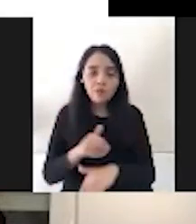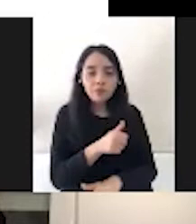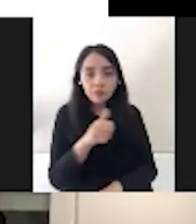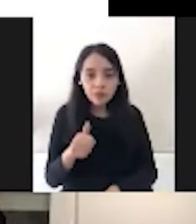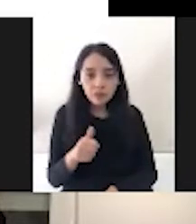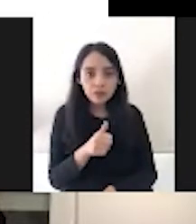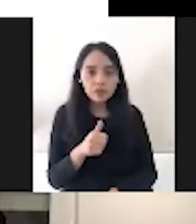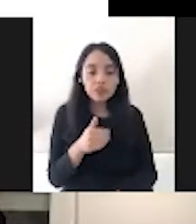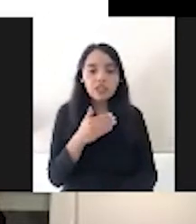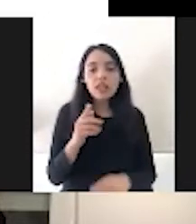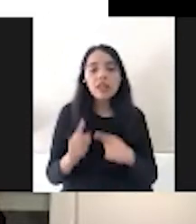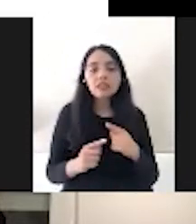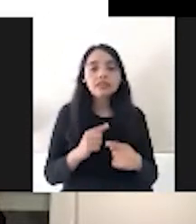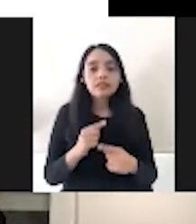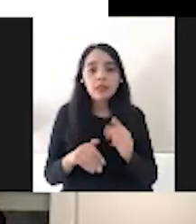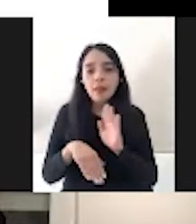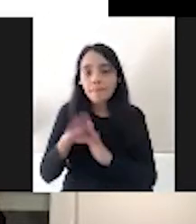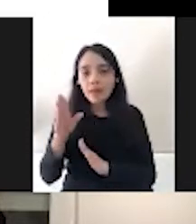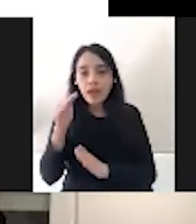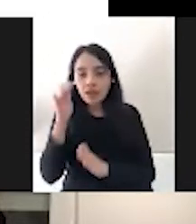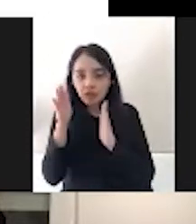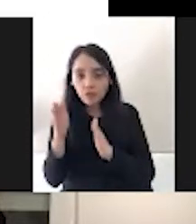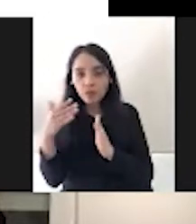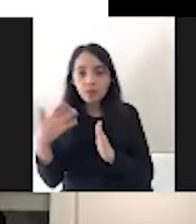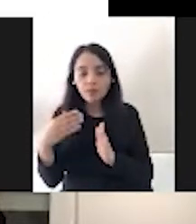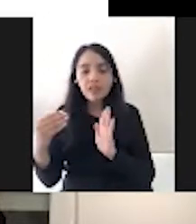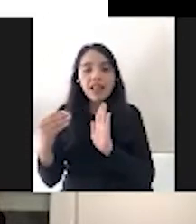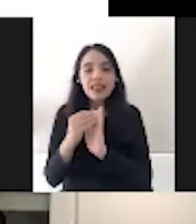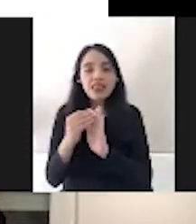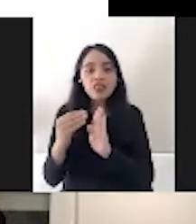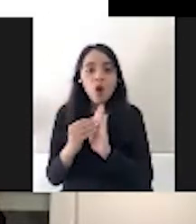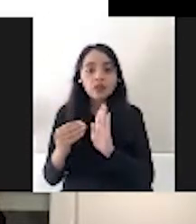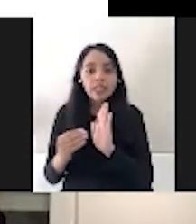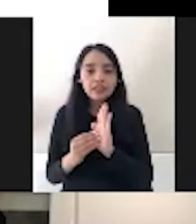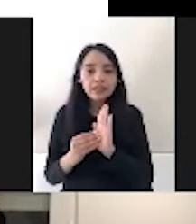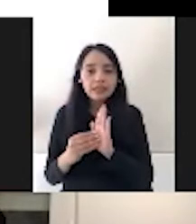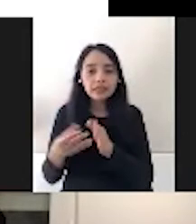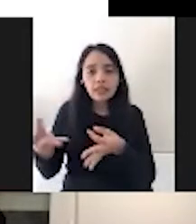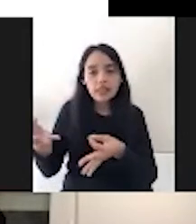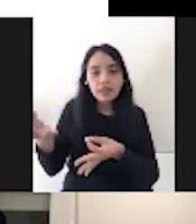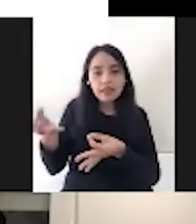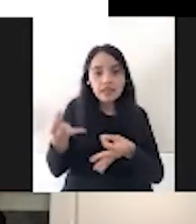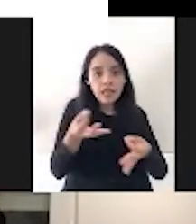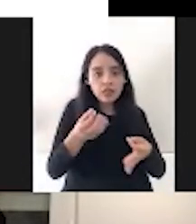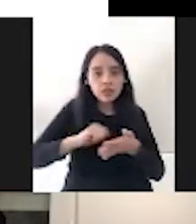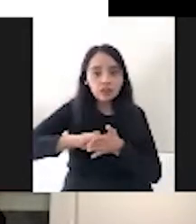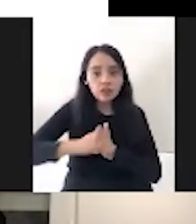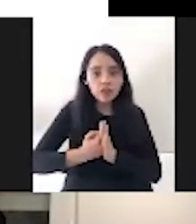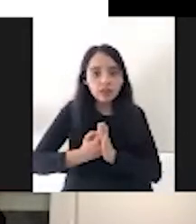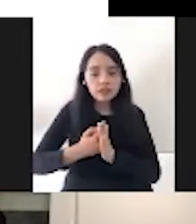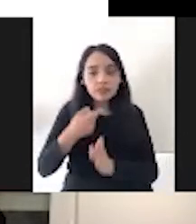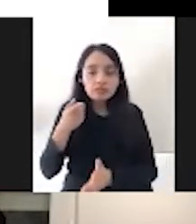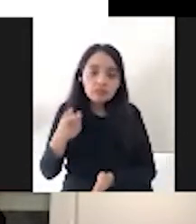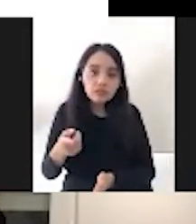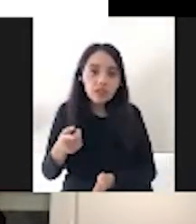mayor valoración al rendimiento académico, hace que no permita que se respeten los